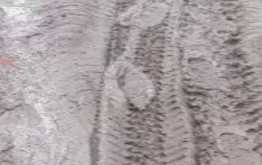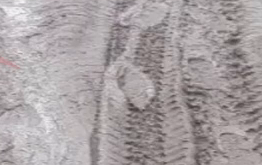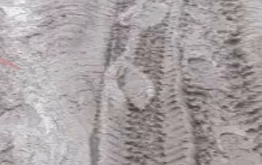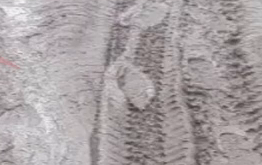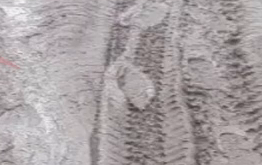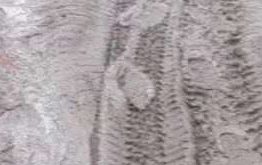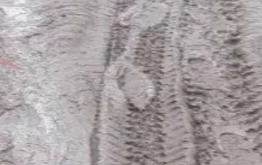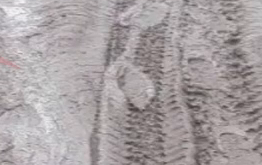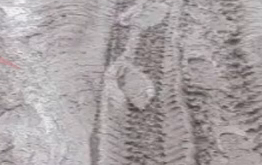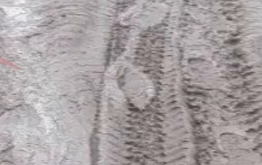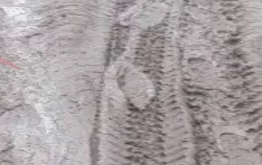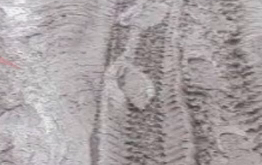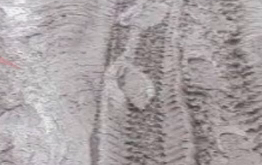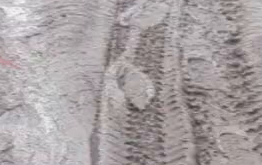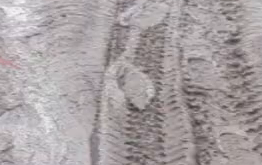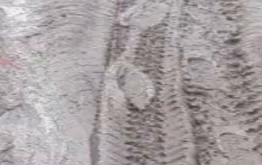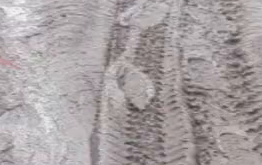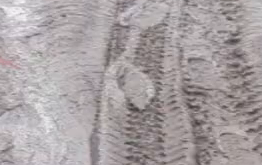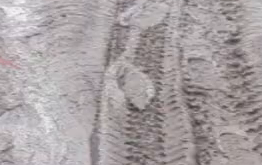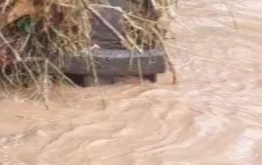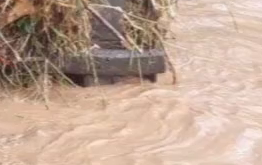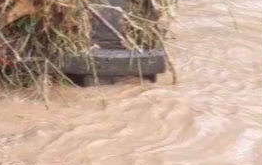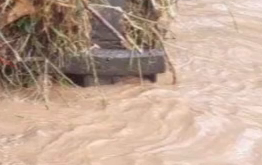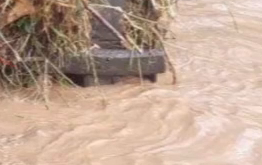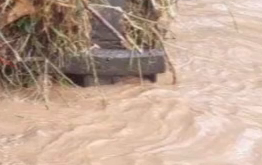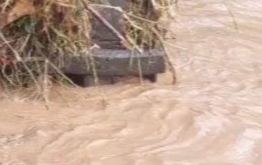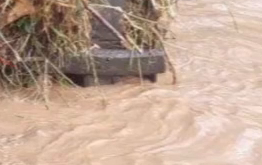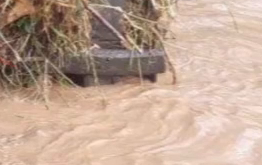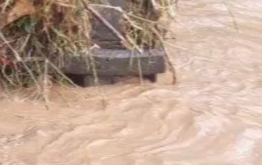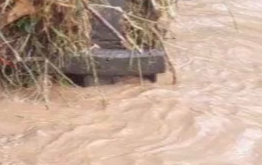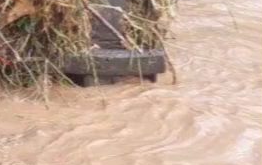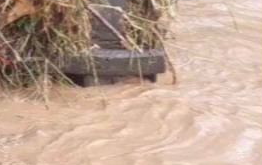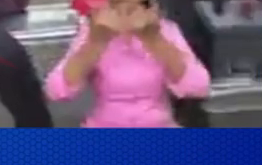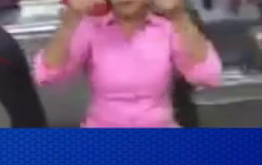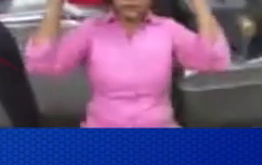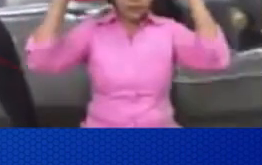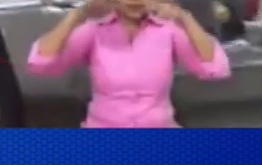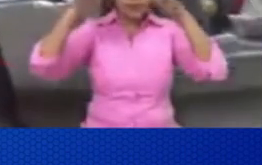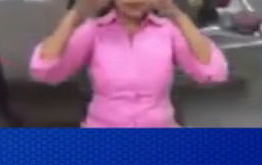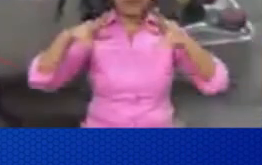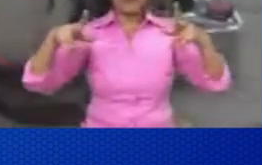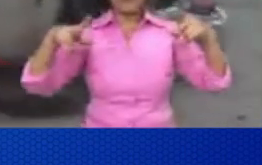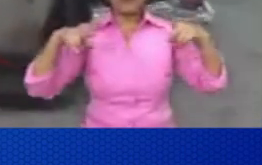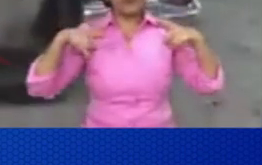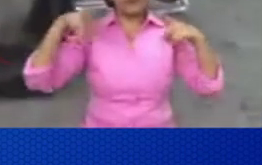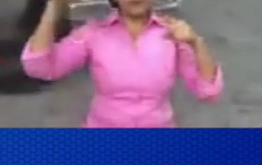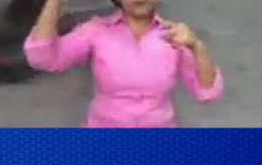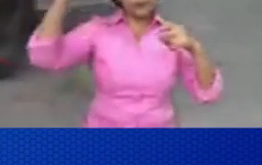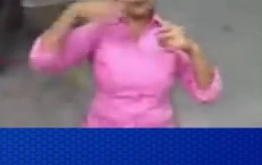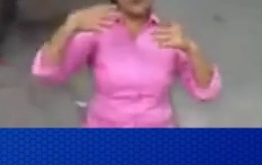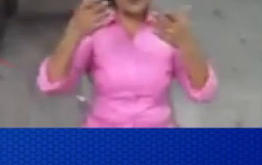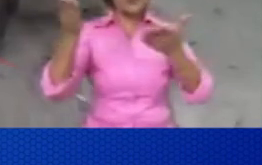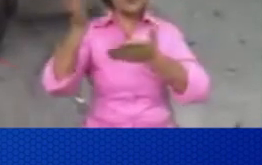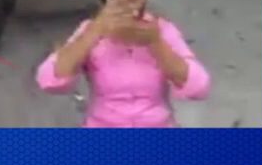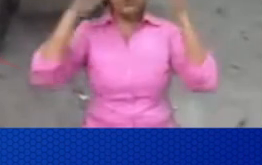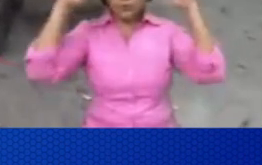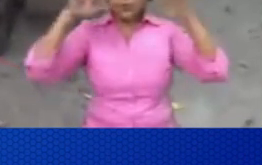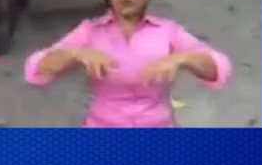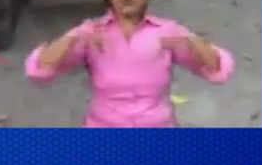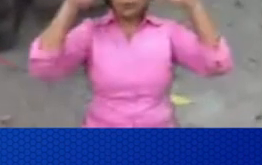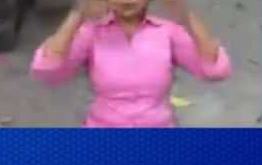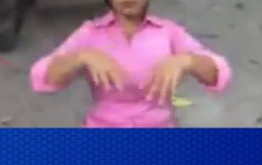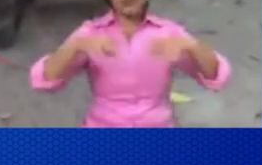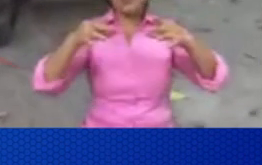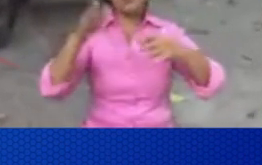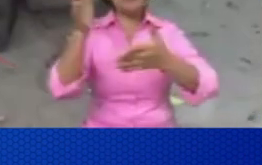recomendaciones para evitar contraer enfermedades de la temporada. Ahora que llueve, si habían tapas y estaban, si